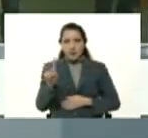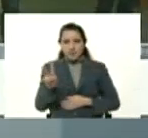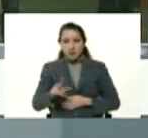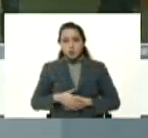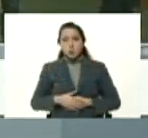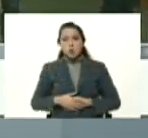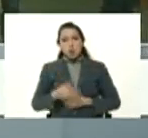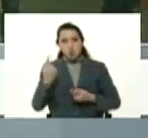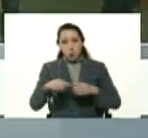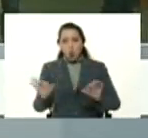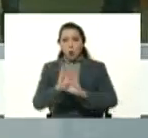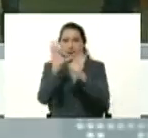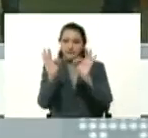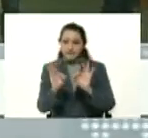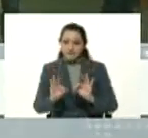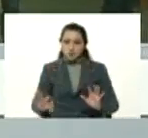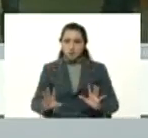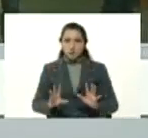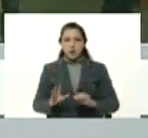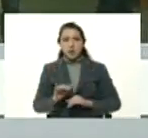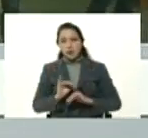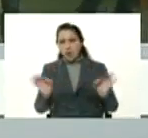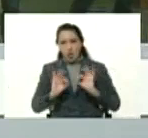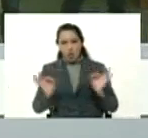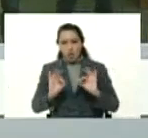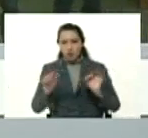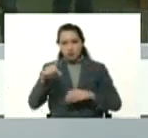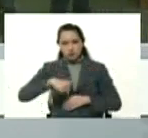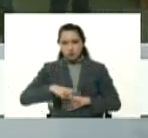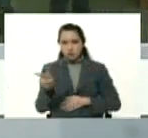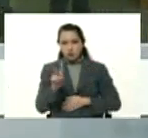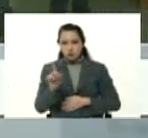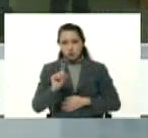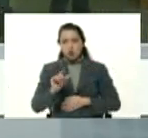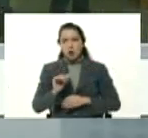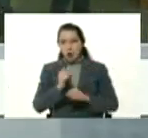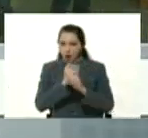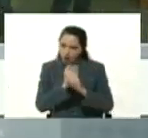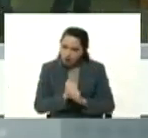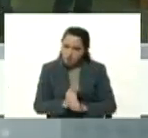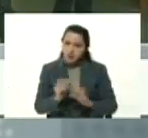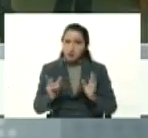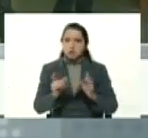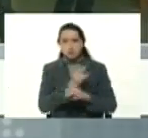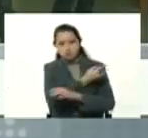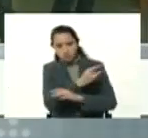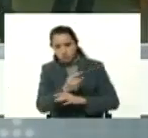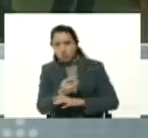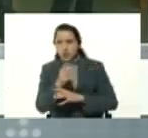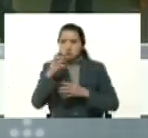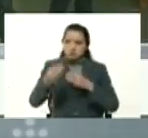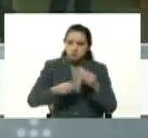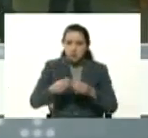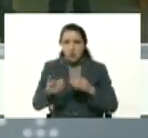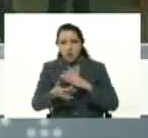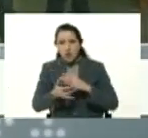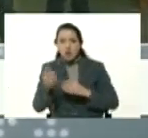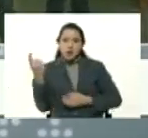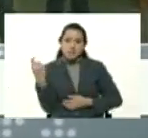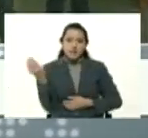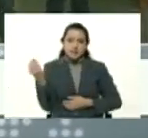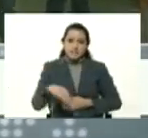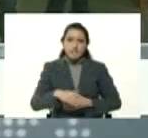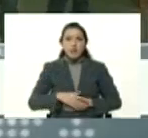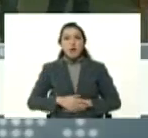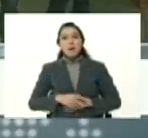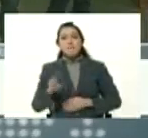simbólica, no se produce trigo. Hasta nuevo aviso, que haya nuevas tecnologías en el mundo, pero hasta ahora